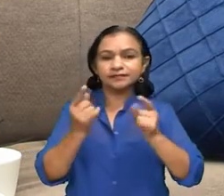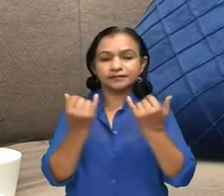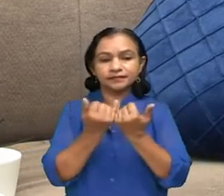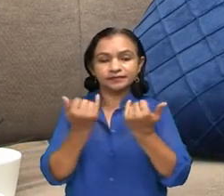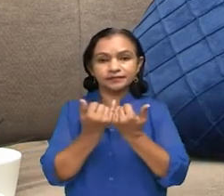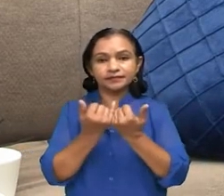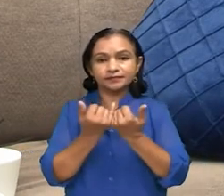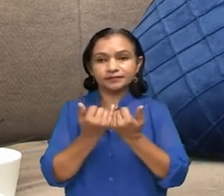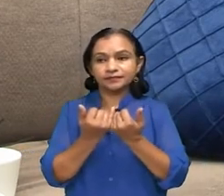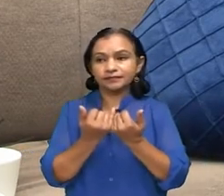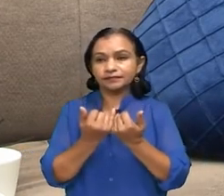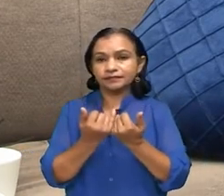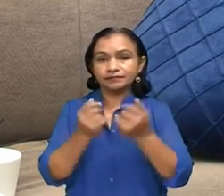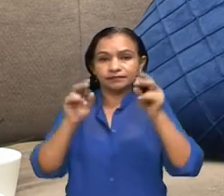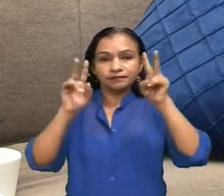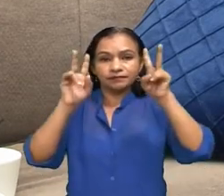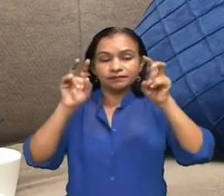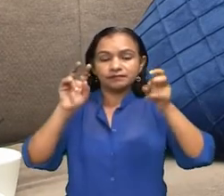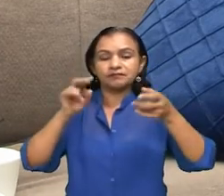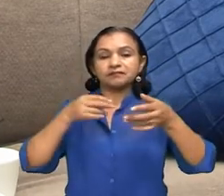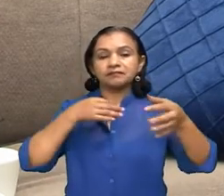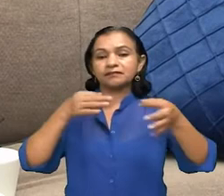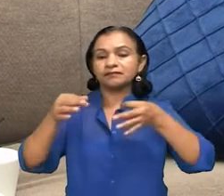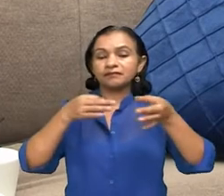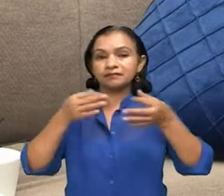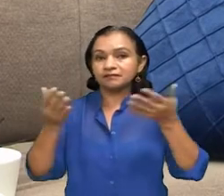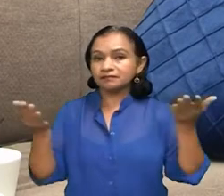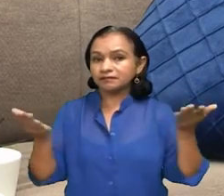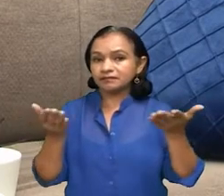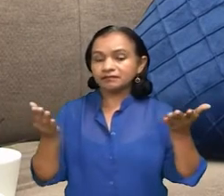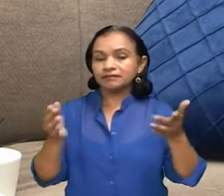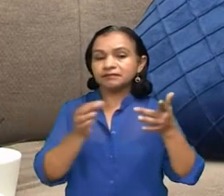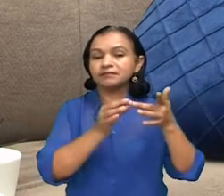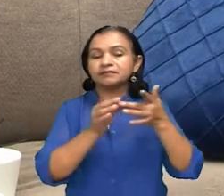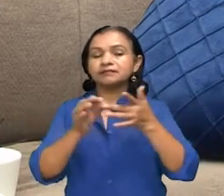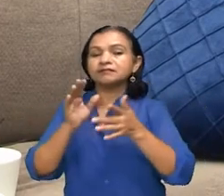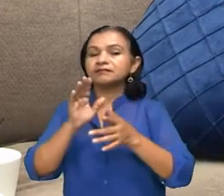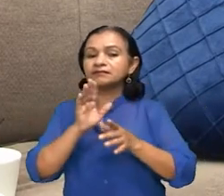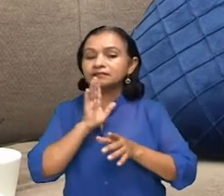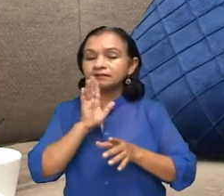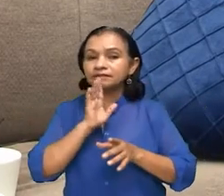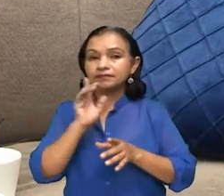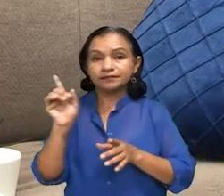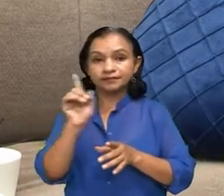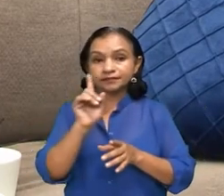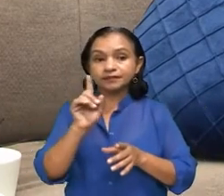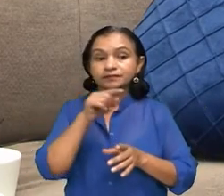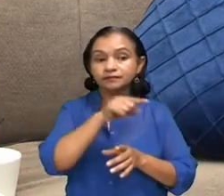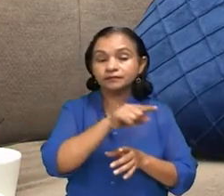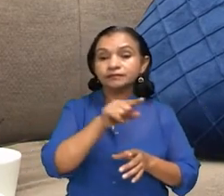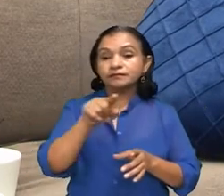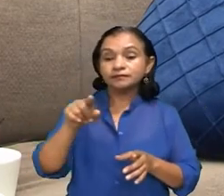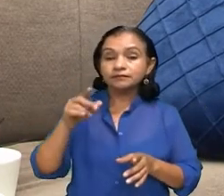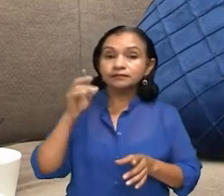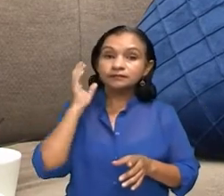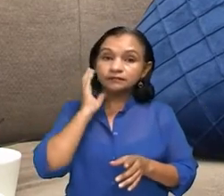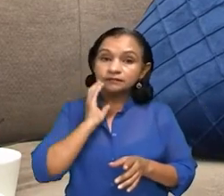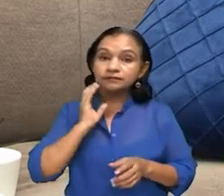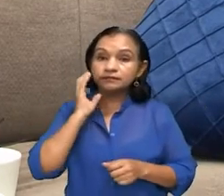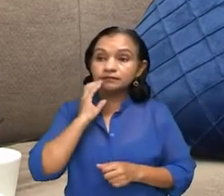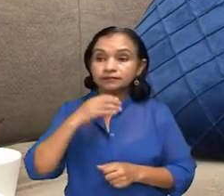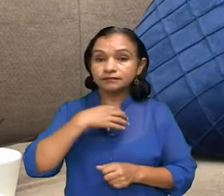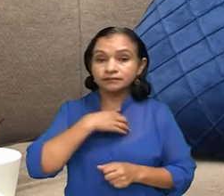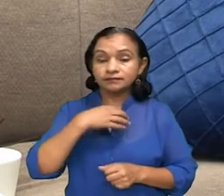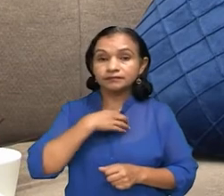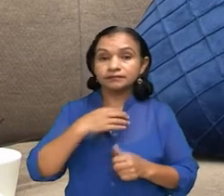hablarlo desde un tema teórico o desde un especialista, sino también desde las experiencias de ellos mismos.